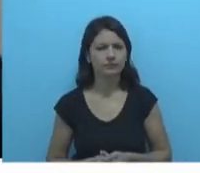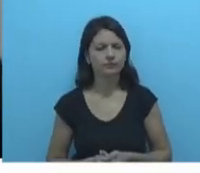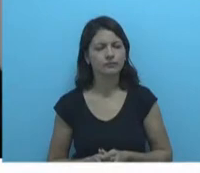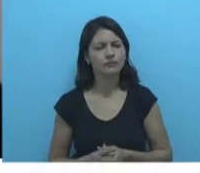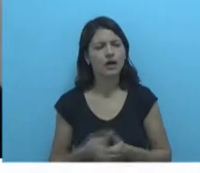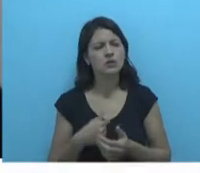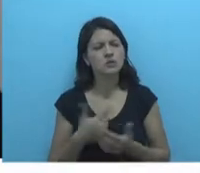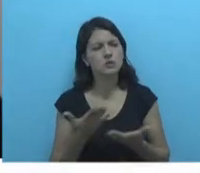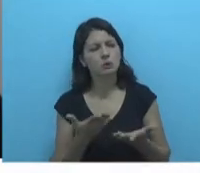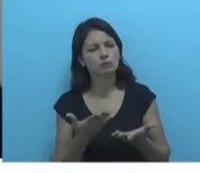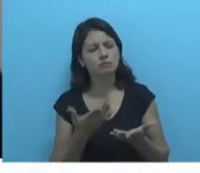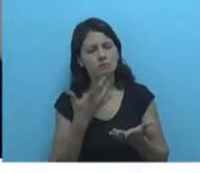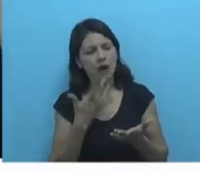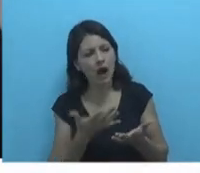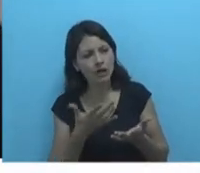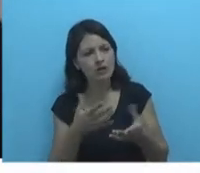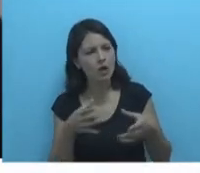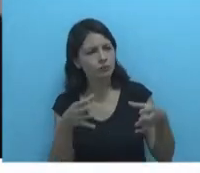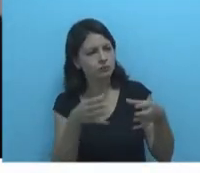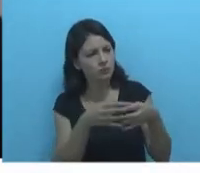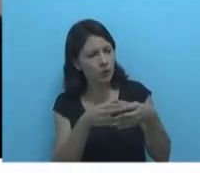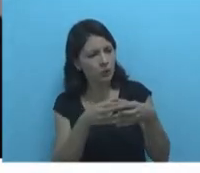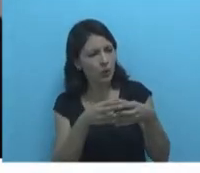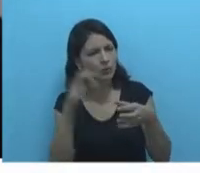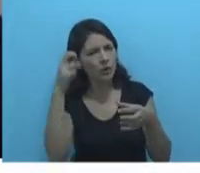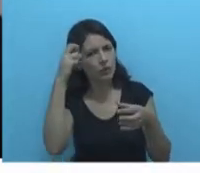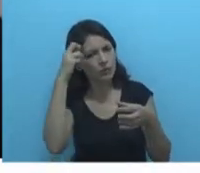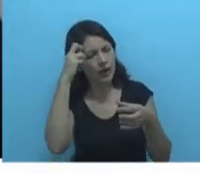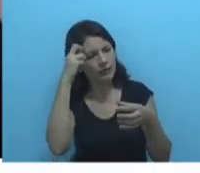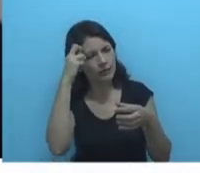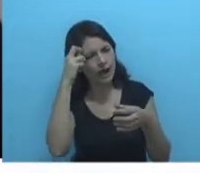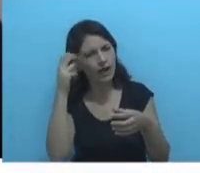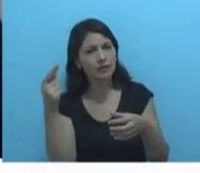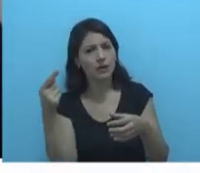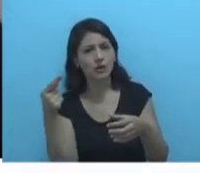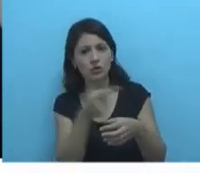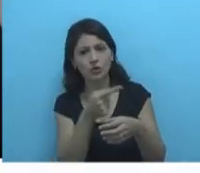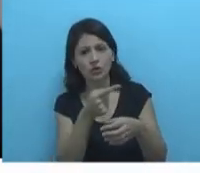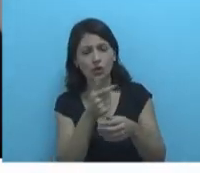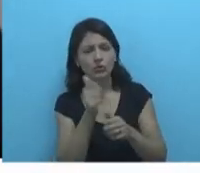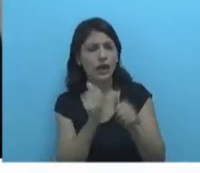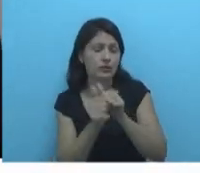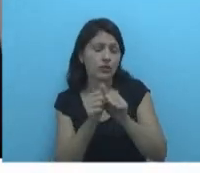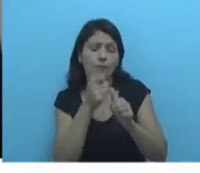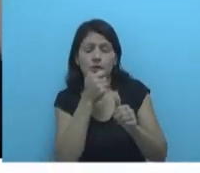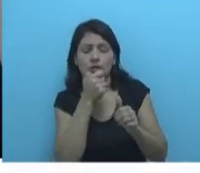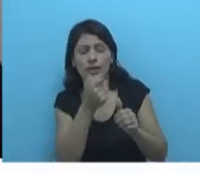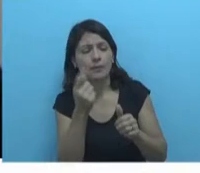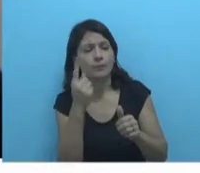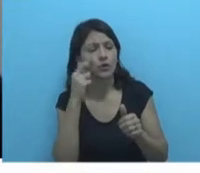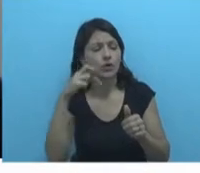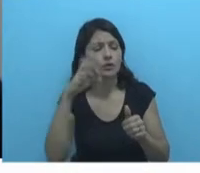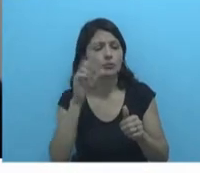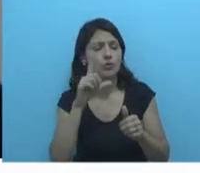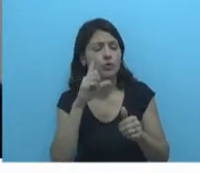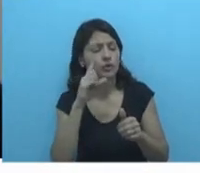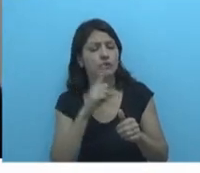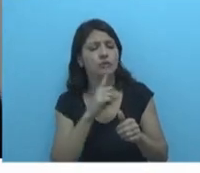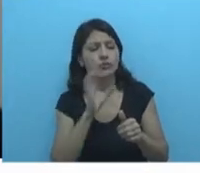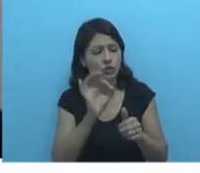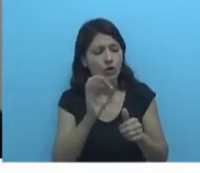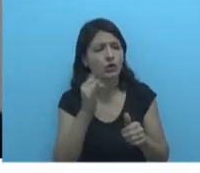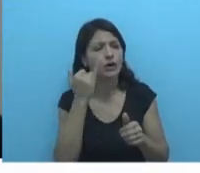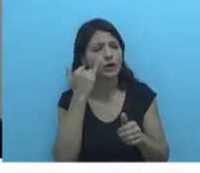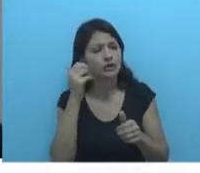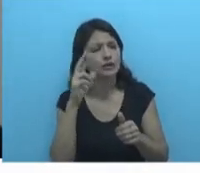Unión Cívica Radical ir en contra de la historia de lo que hizo Hipólito Yrigoyen, Arturo Illia, el propio